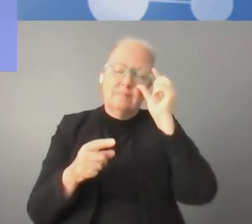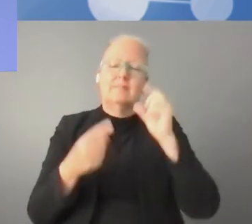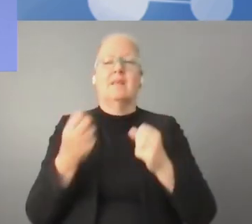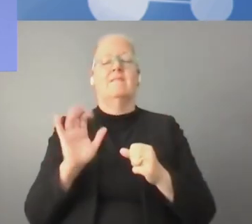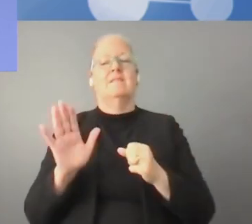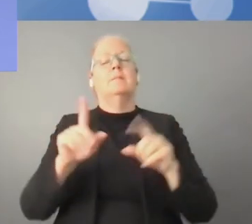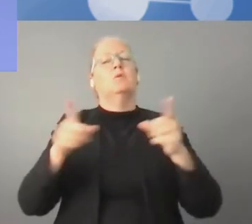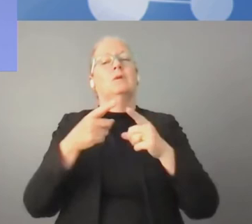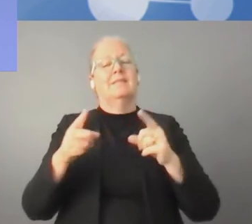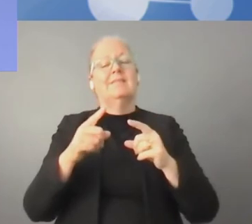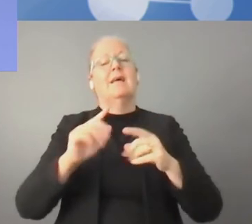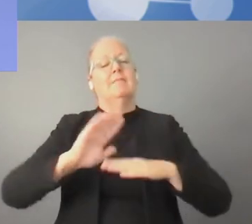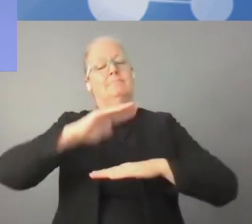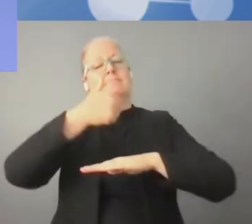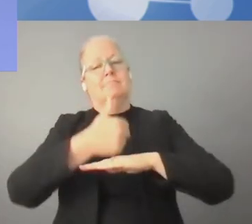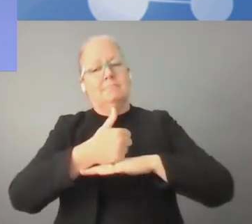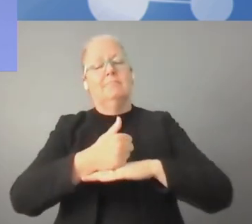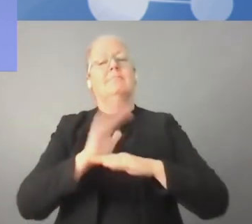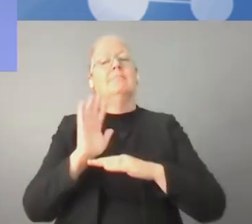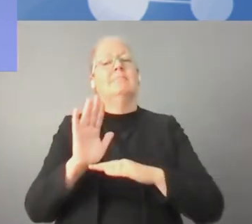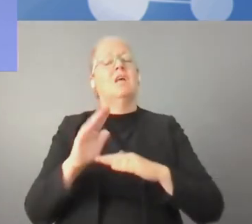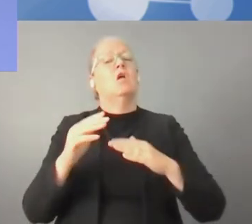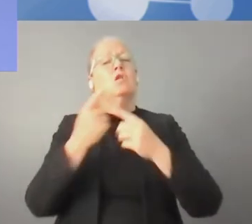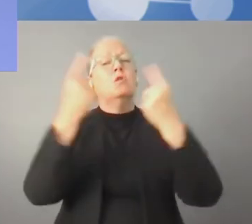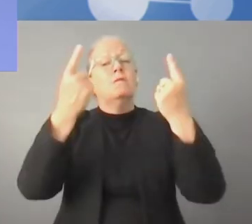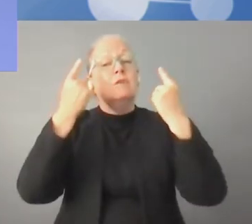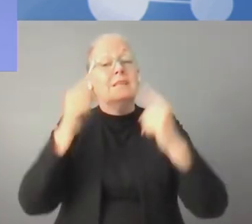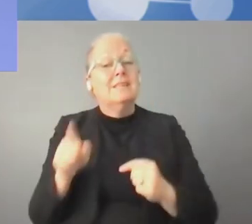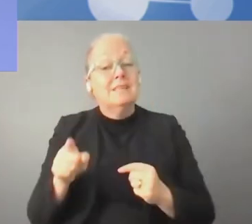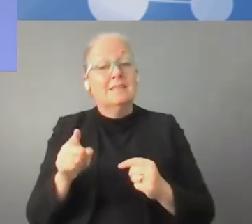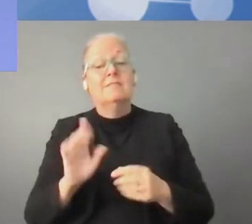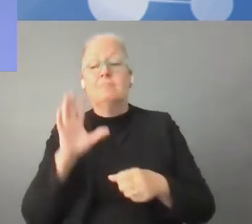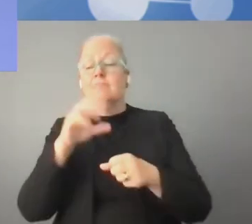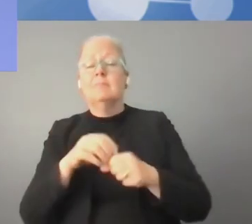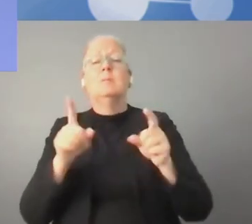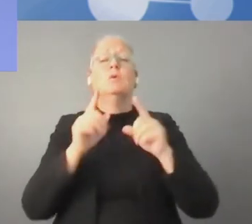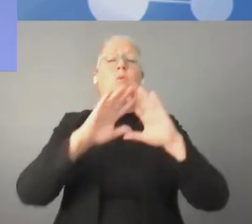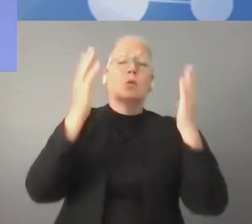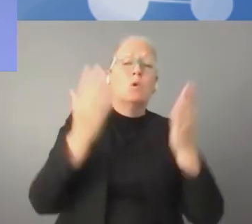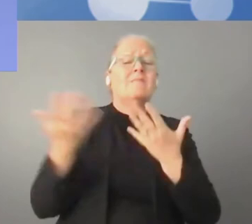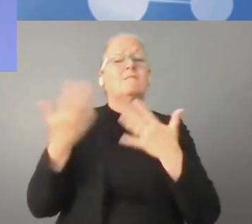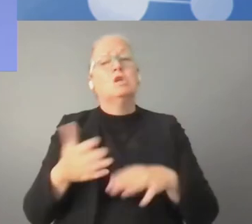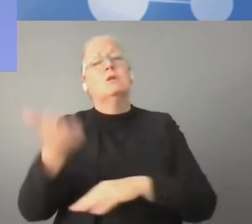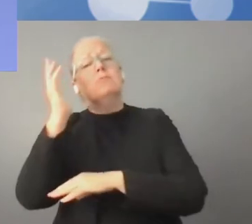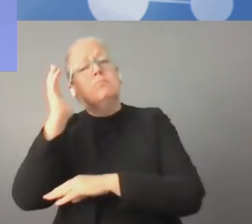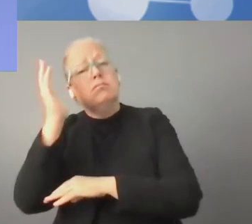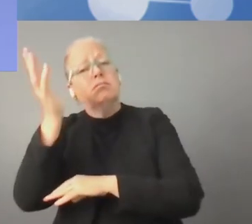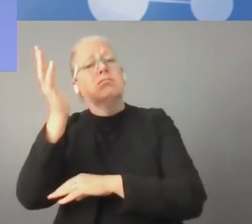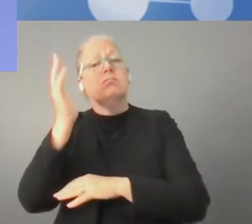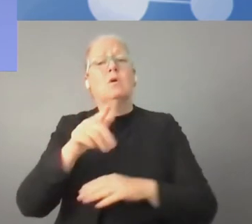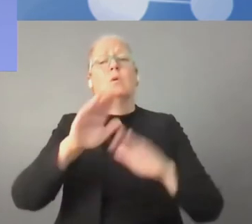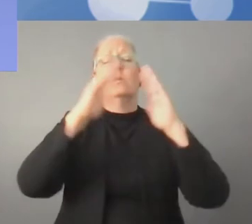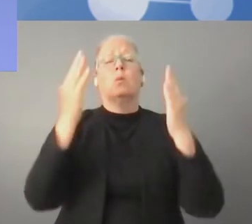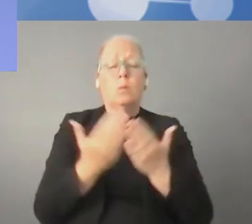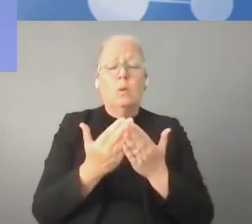de Chopin, organizado en Polonia. Actuó en Europa, Asia, ambas Américas.